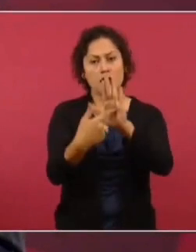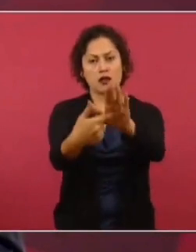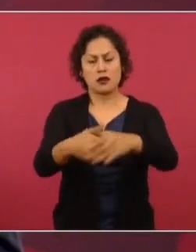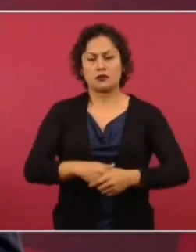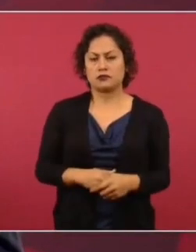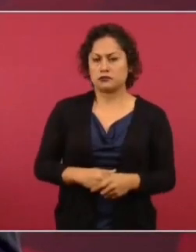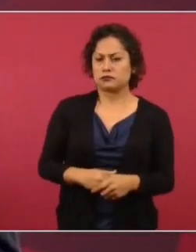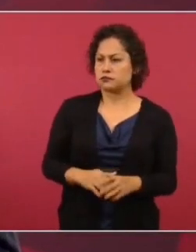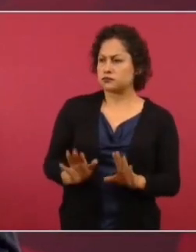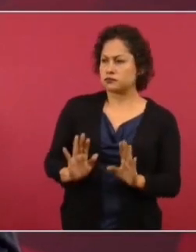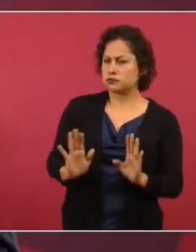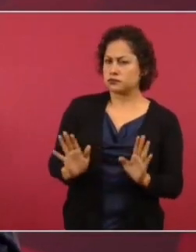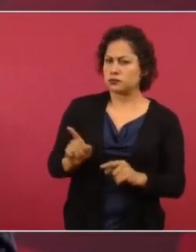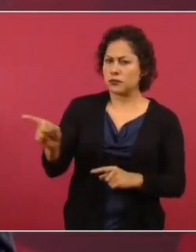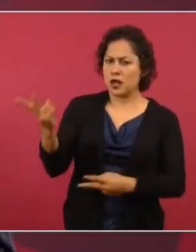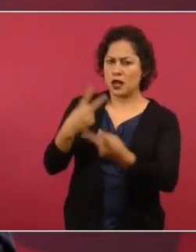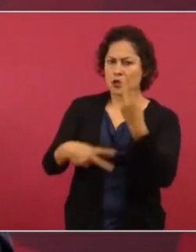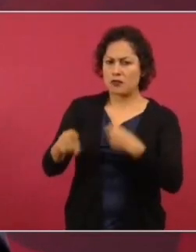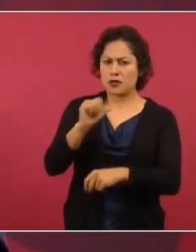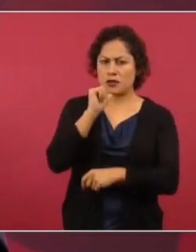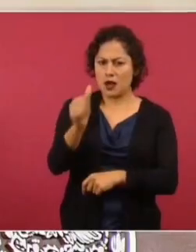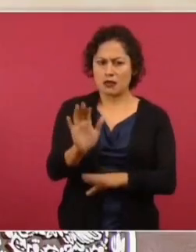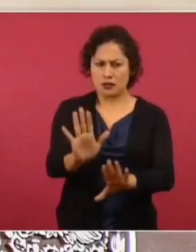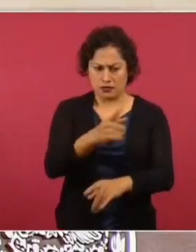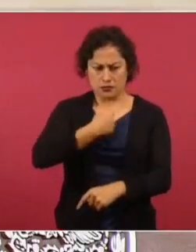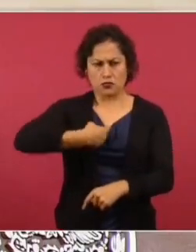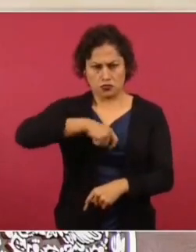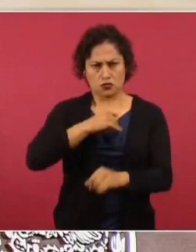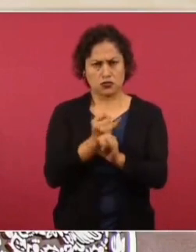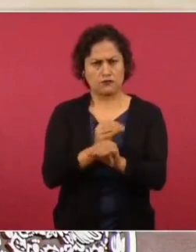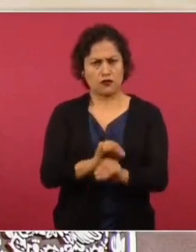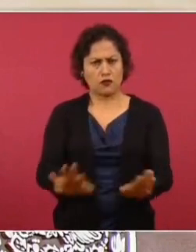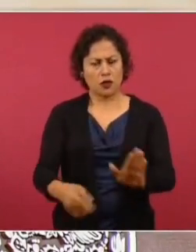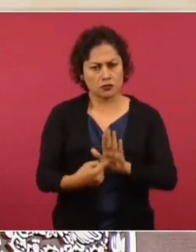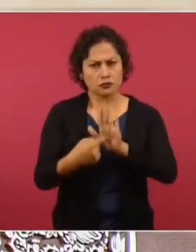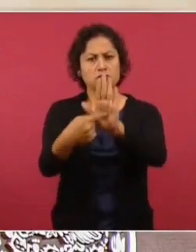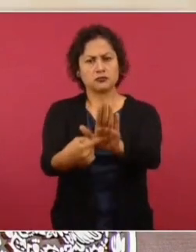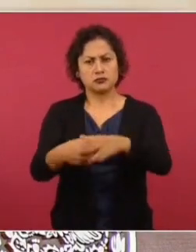Laredo, Tamaulipas. Informó Jessica Salinas.